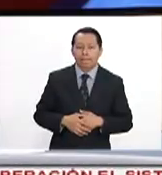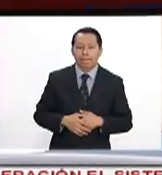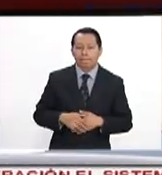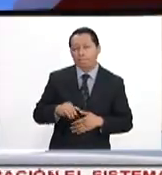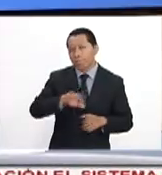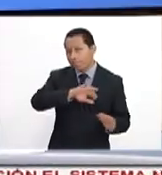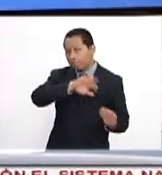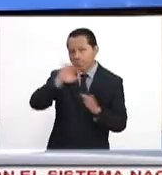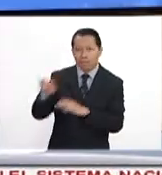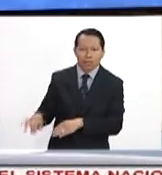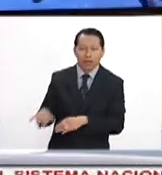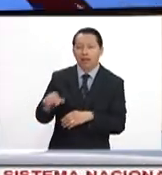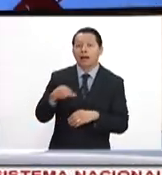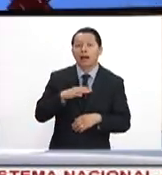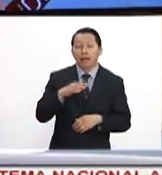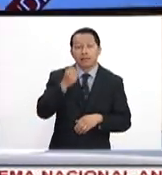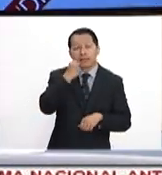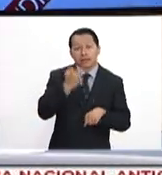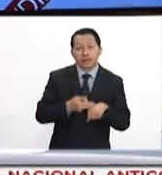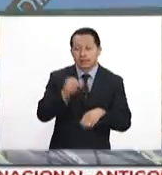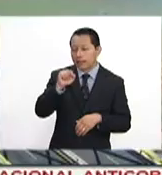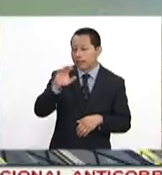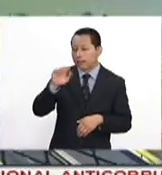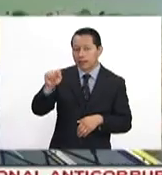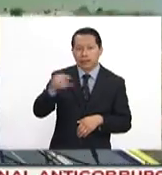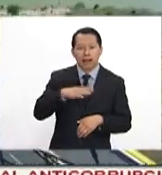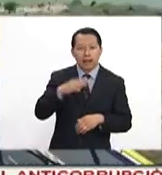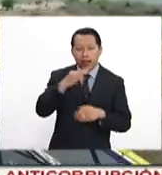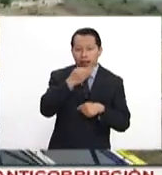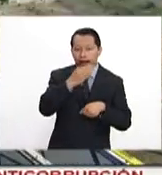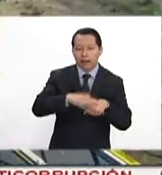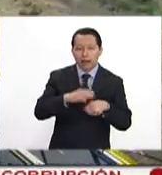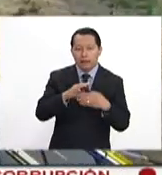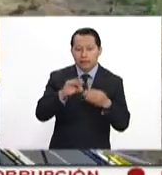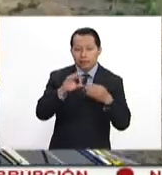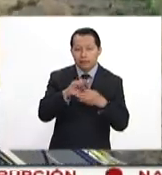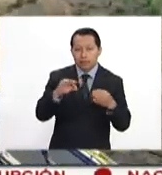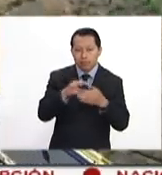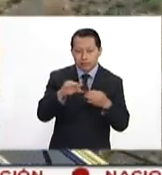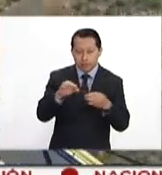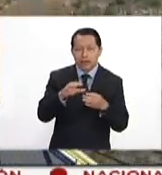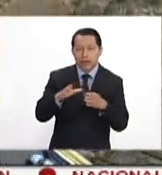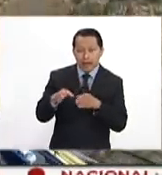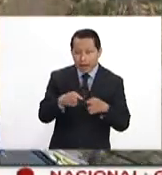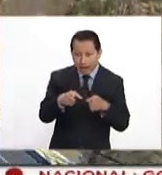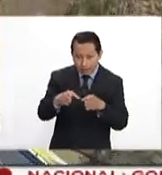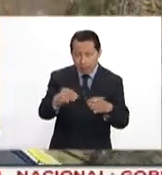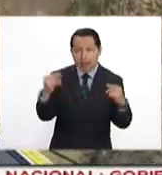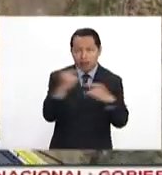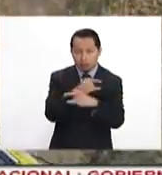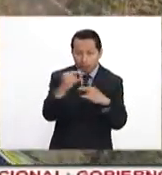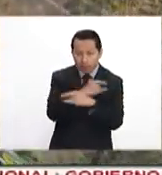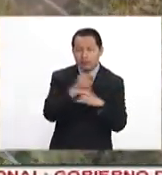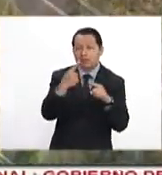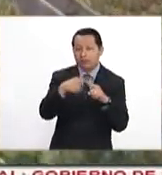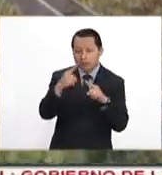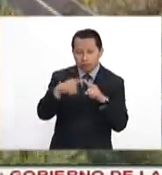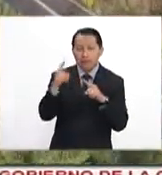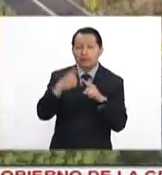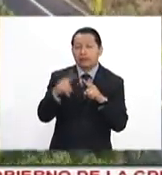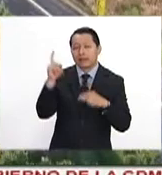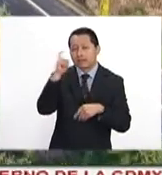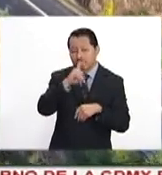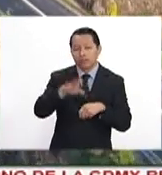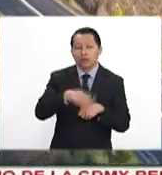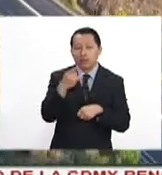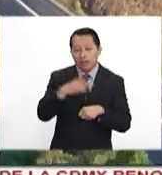En otros asuntos, la Secretaría de Comunicaciones y Transportes señaló que el estado físico de carreteras y autopistas se ve afectado por diversas causas,